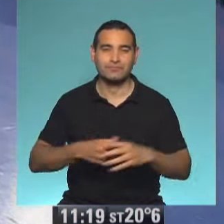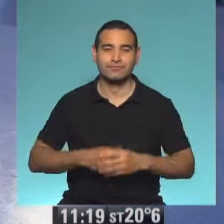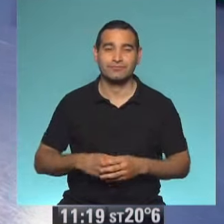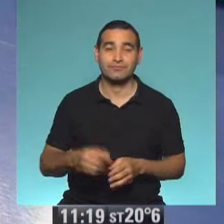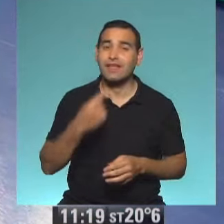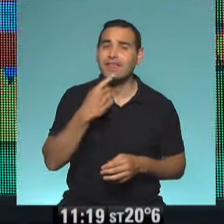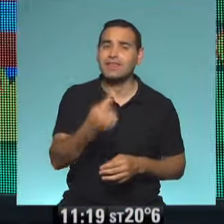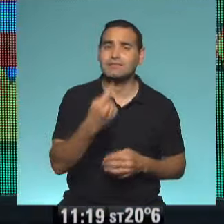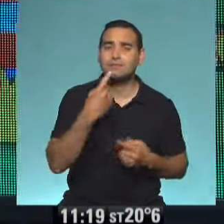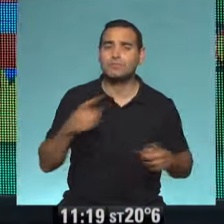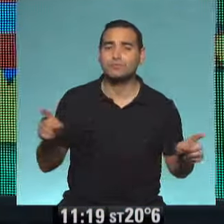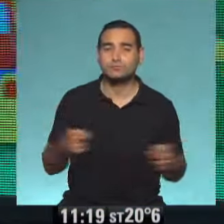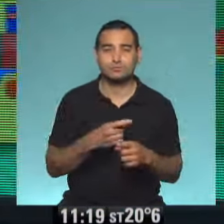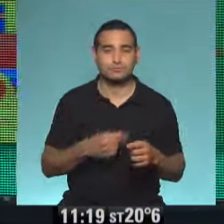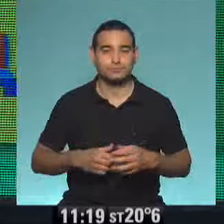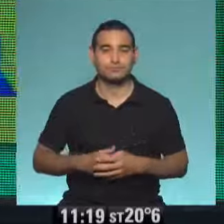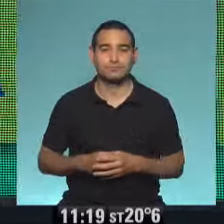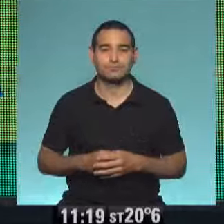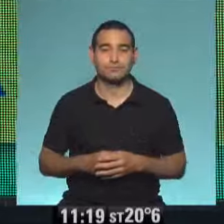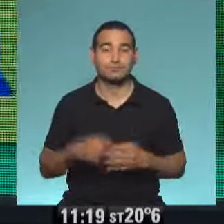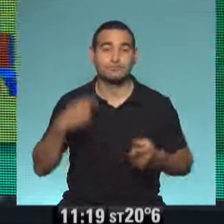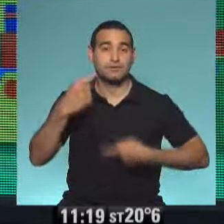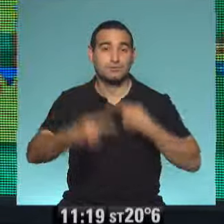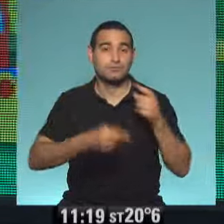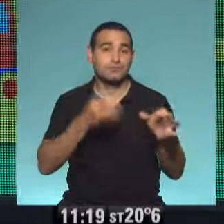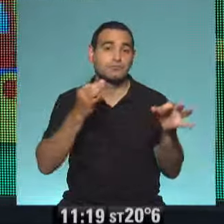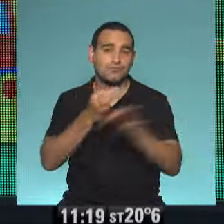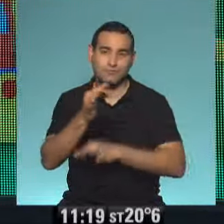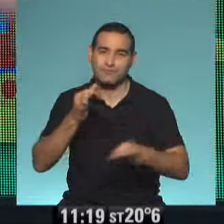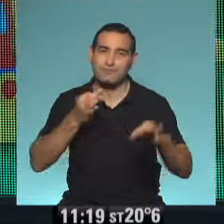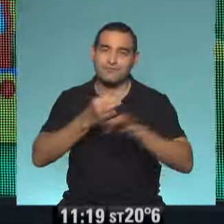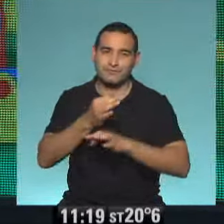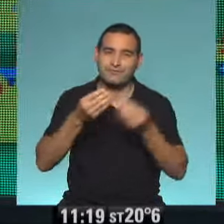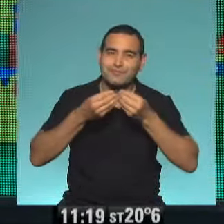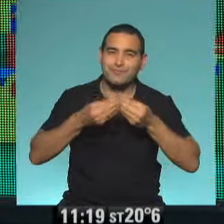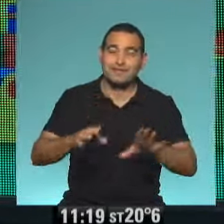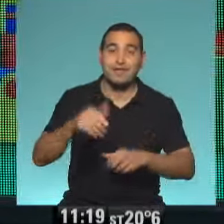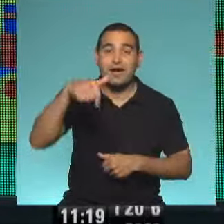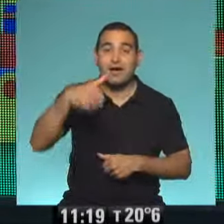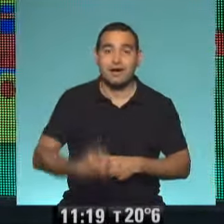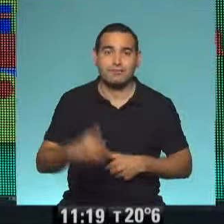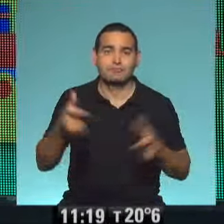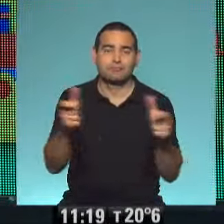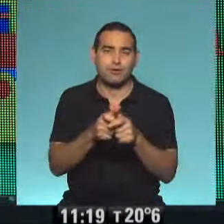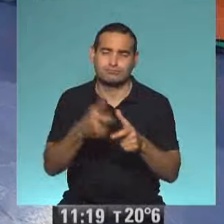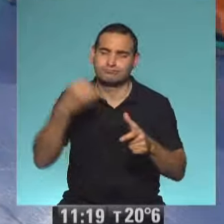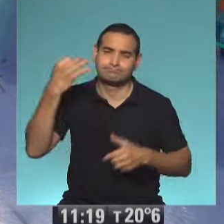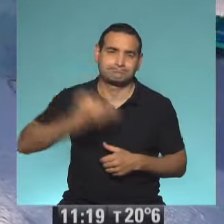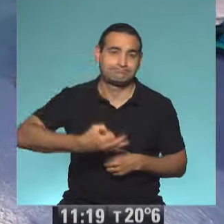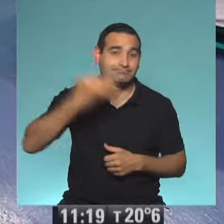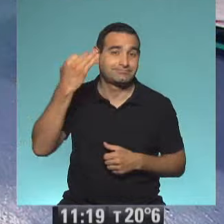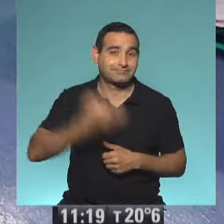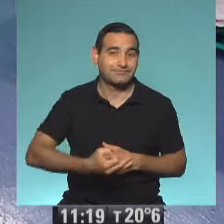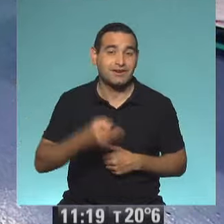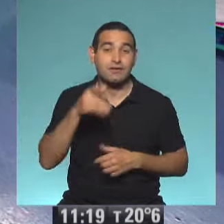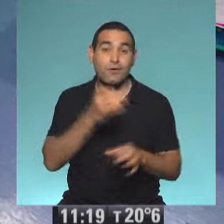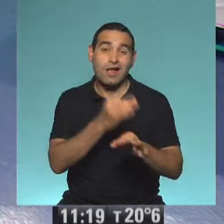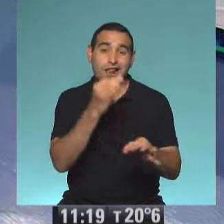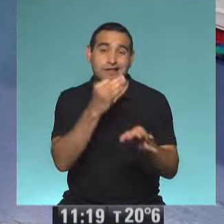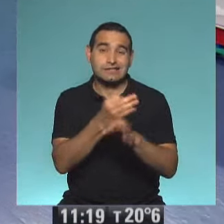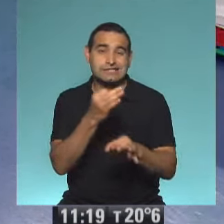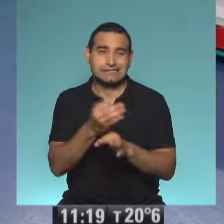dice... Último día que lo escuchamos. Seguimos educando, va a comenzar. Tenemos un programa que es genial. Con la escuela no se